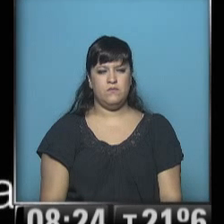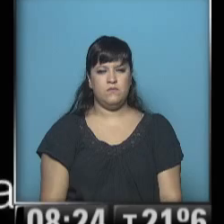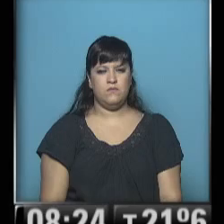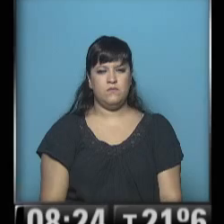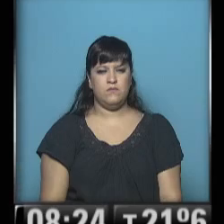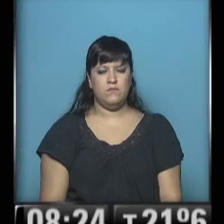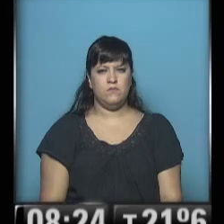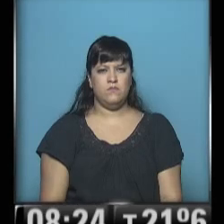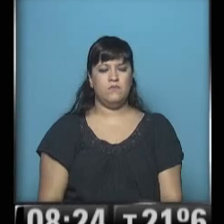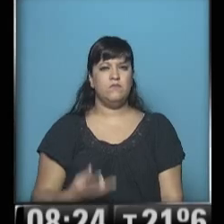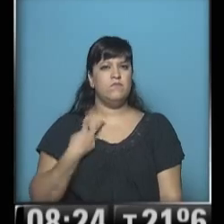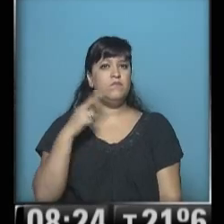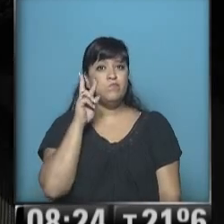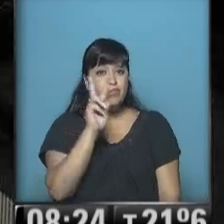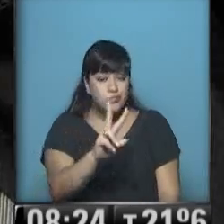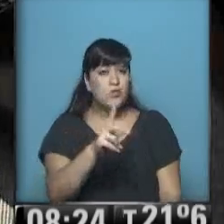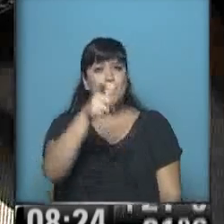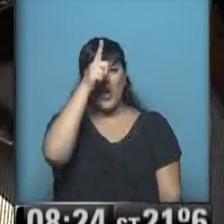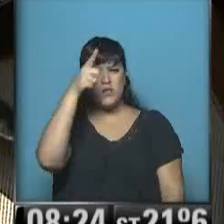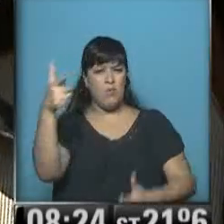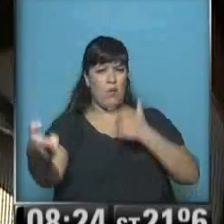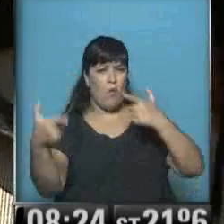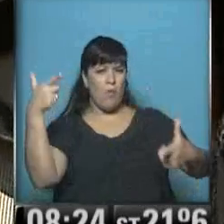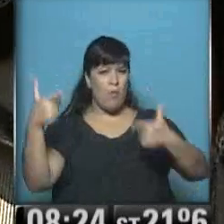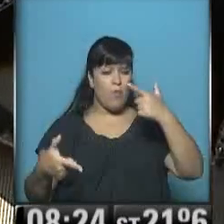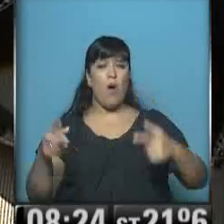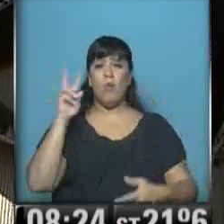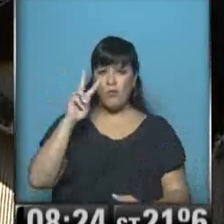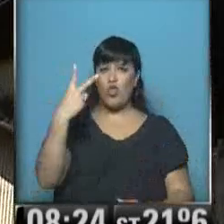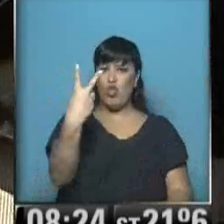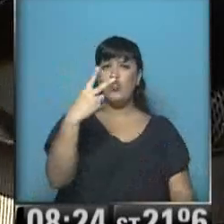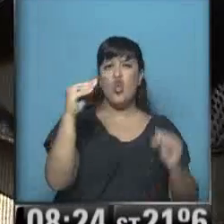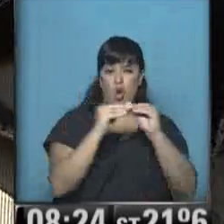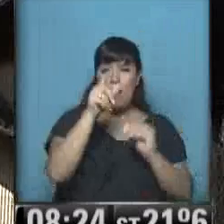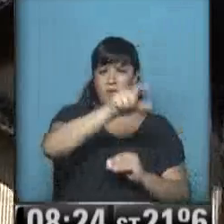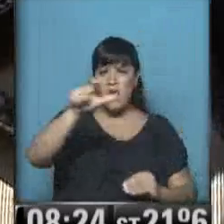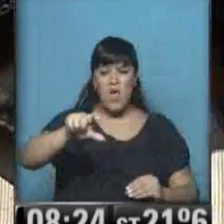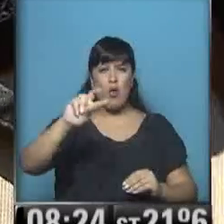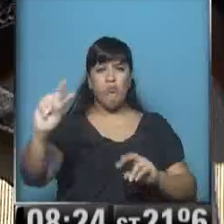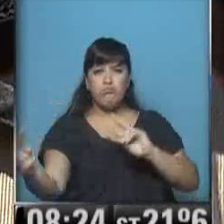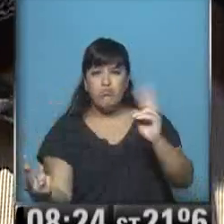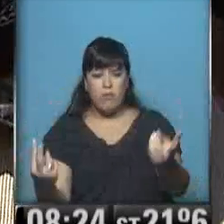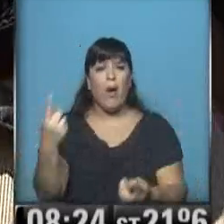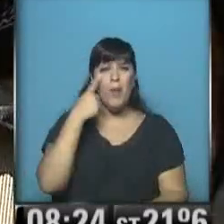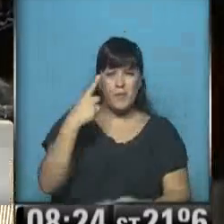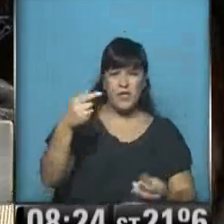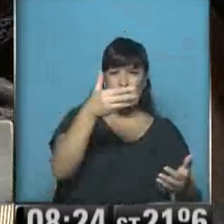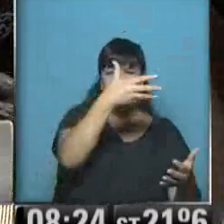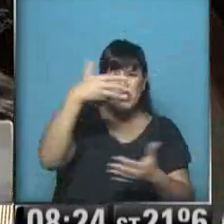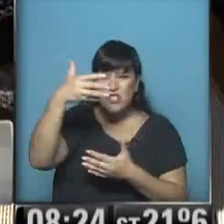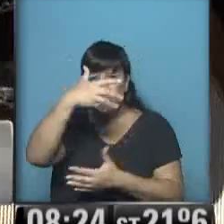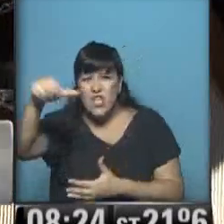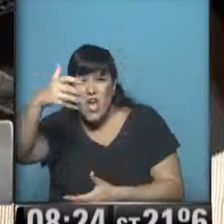Vi a la policía disparándonos contra los autobuses. Vi caer a mis dos compañeros. Vi cómo se llevaban a los compañeros en las